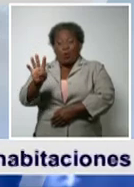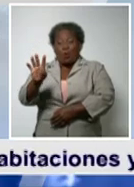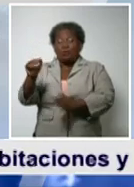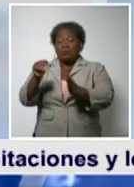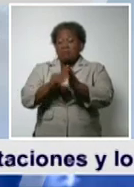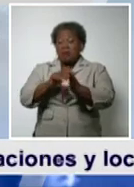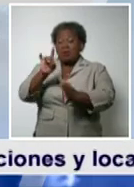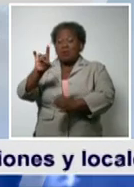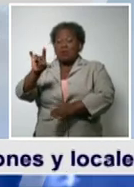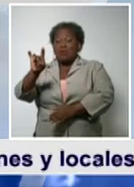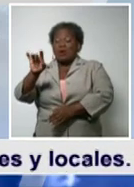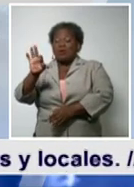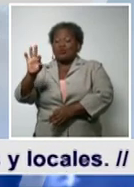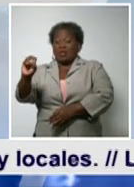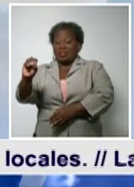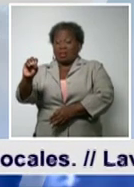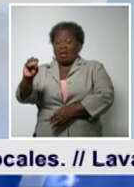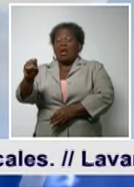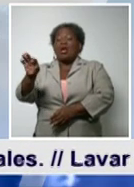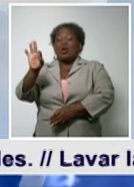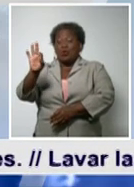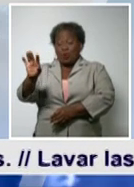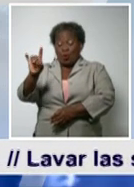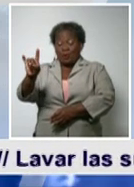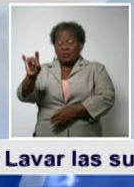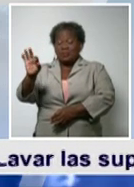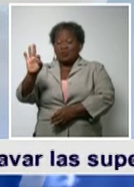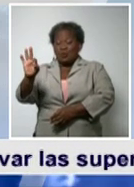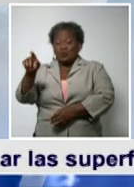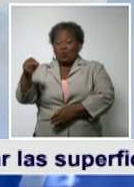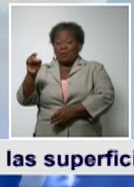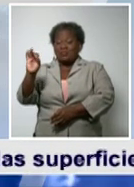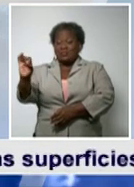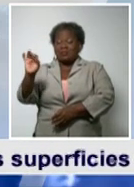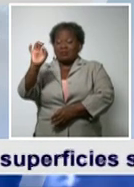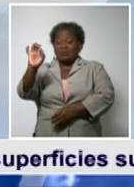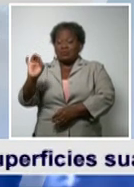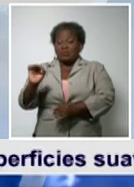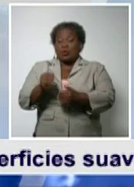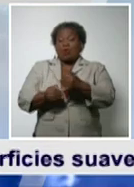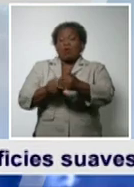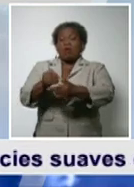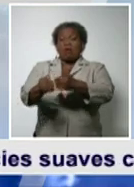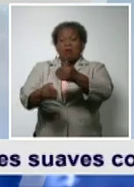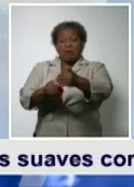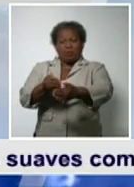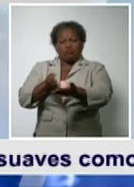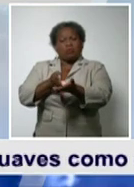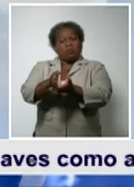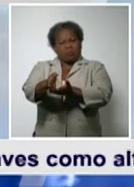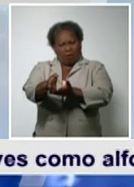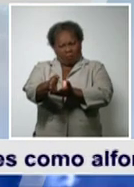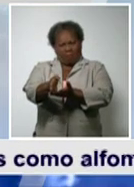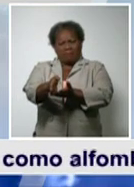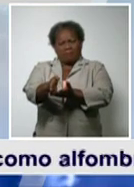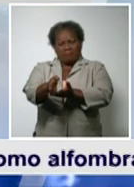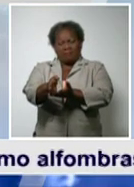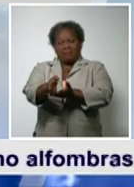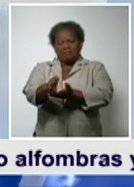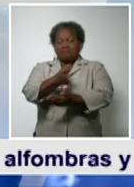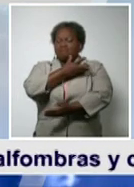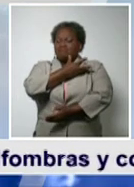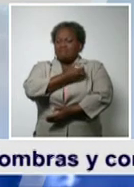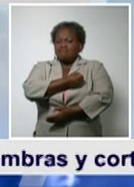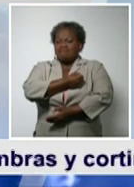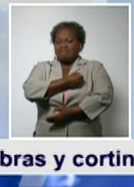sea, el 98,7%, con una evolución clínica estable. Lamentamos al inicio